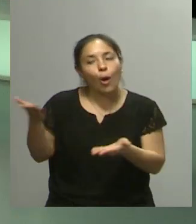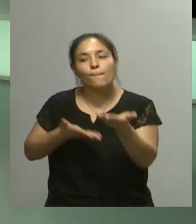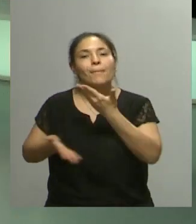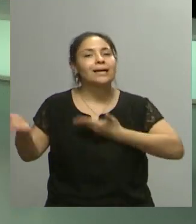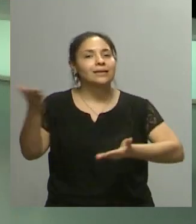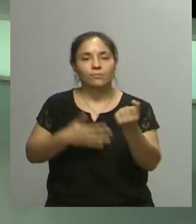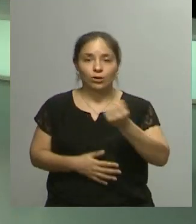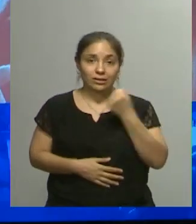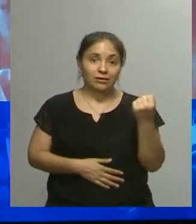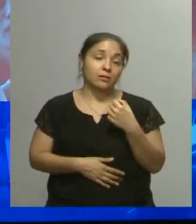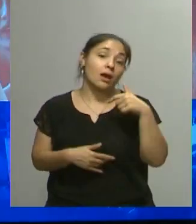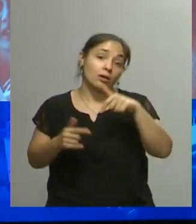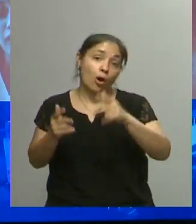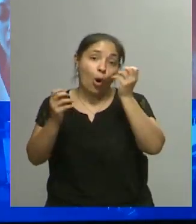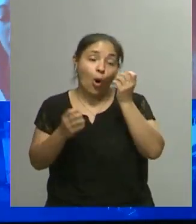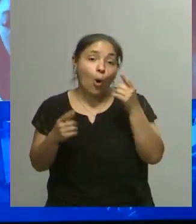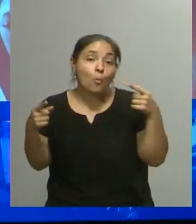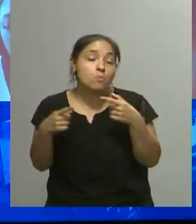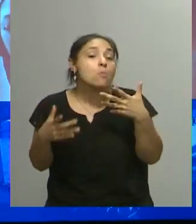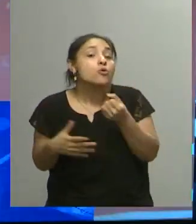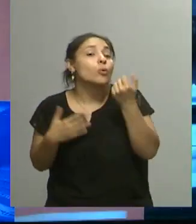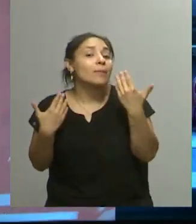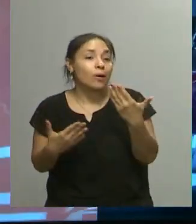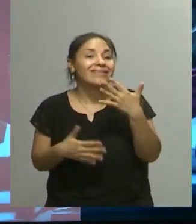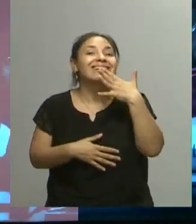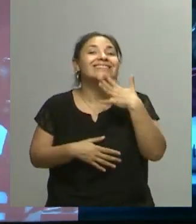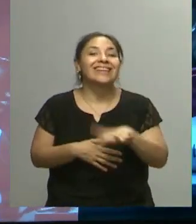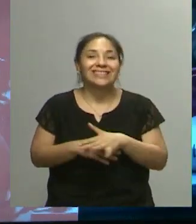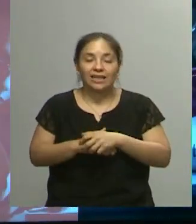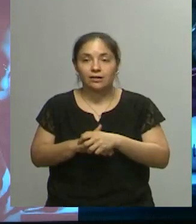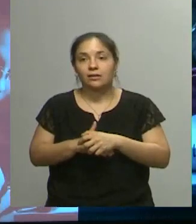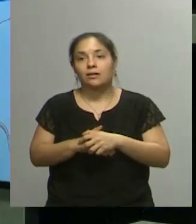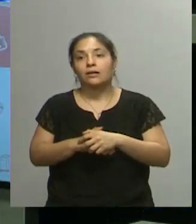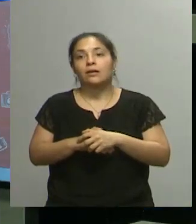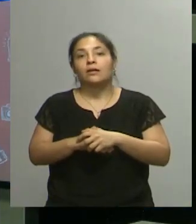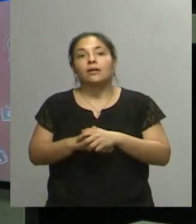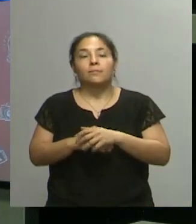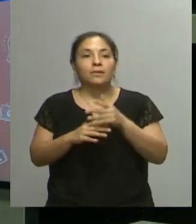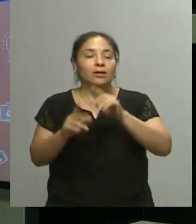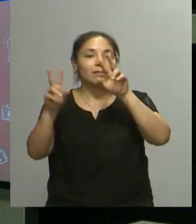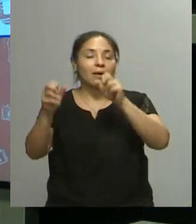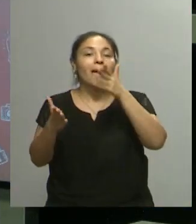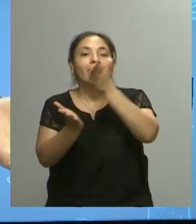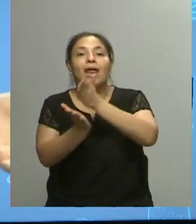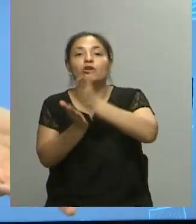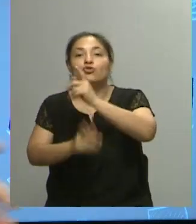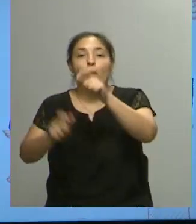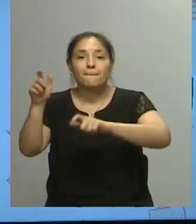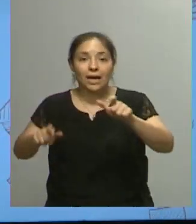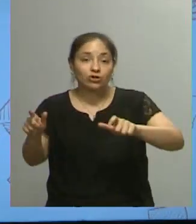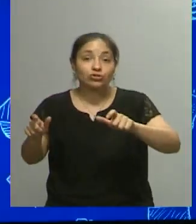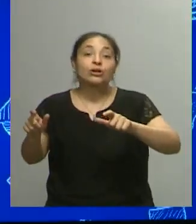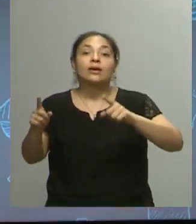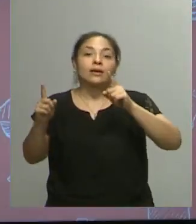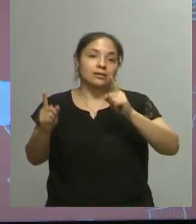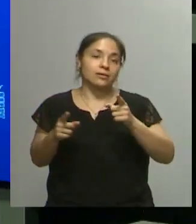Si sirve como oportunidad para que entendamos no solo el día a día de la población catarí, sino la violación de derechos humanos, bueno, mucho mejor, ¿no?